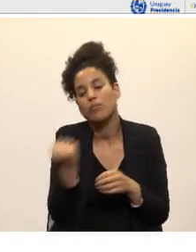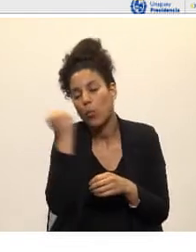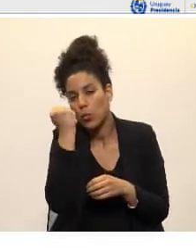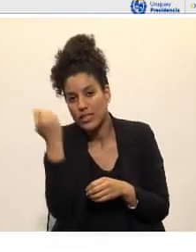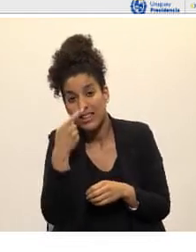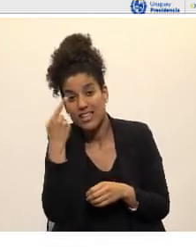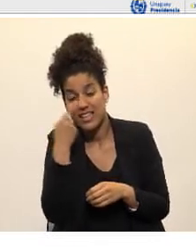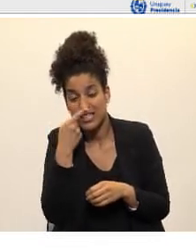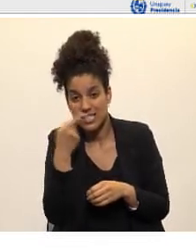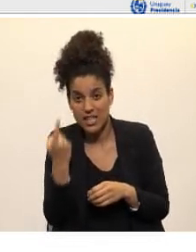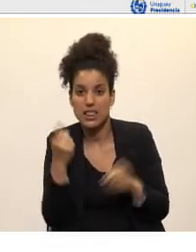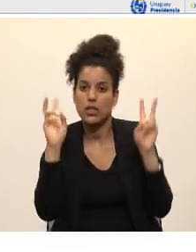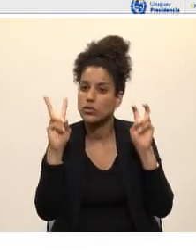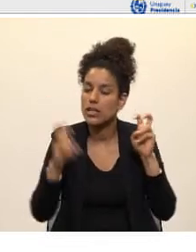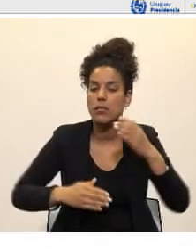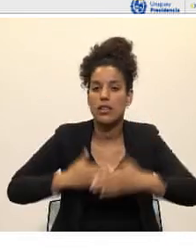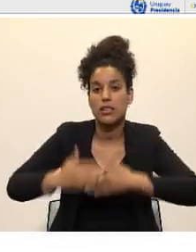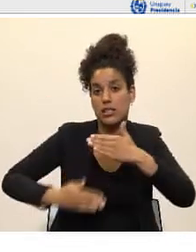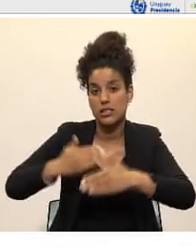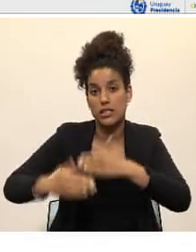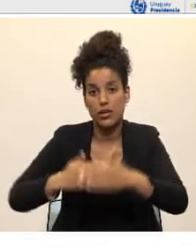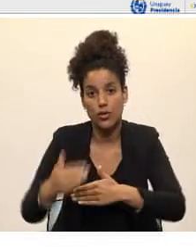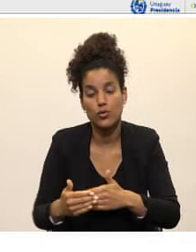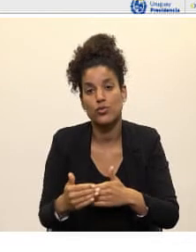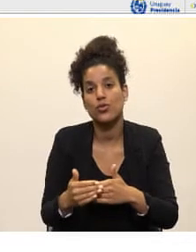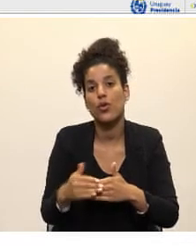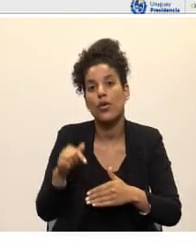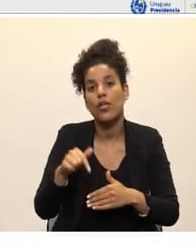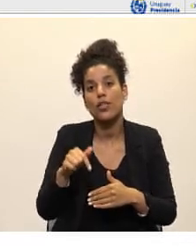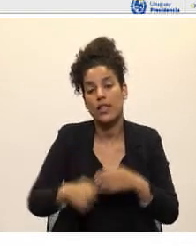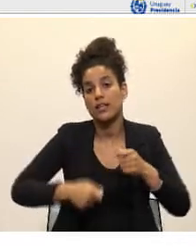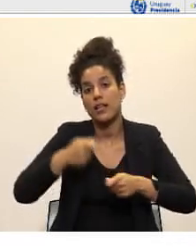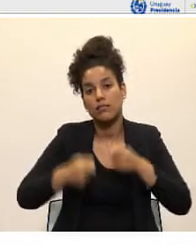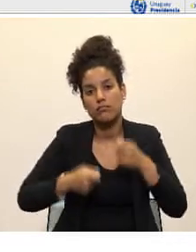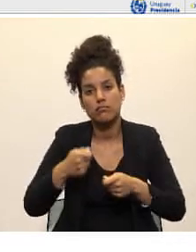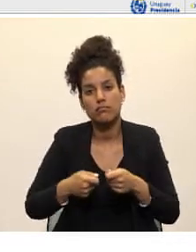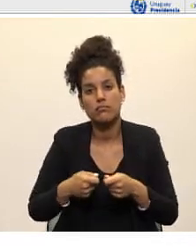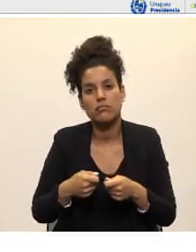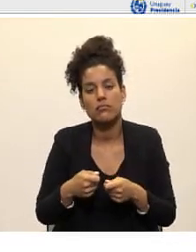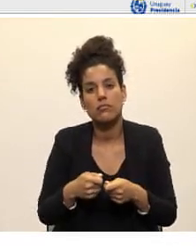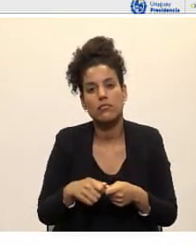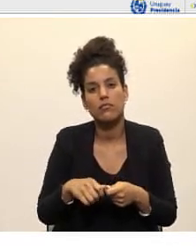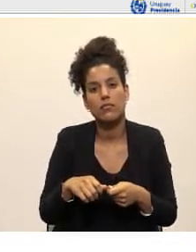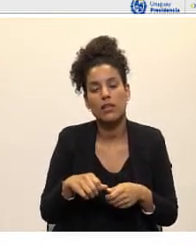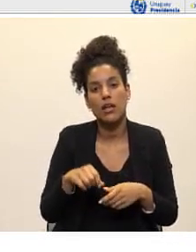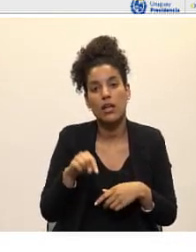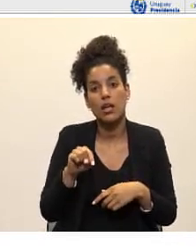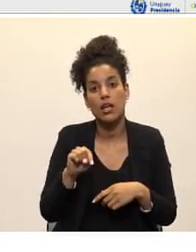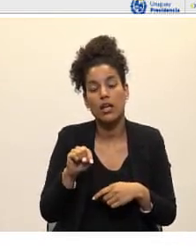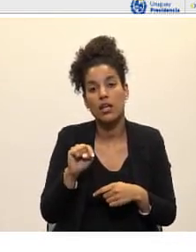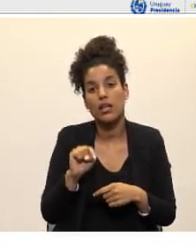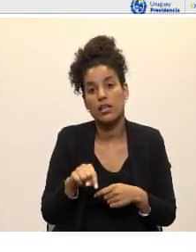desarrollo de lo que es la industria de las EdTech, y que abre